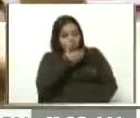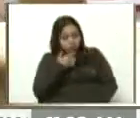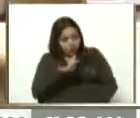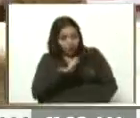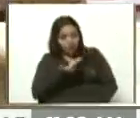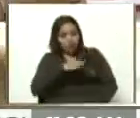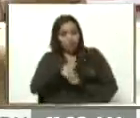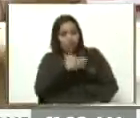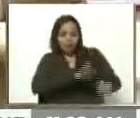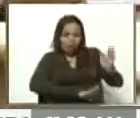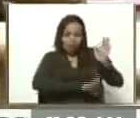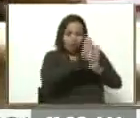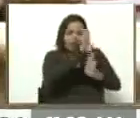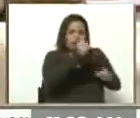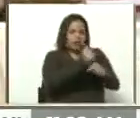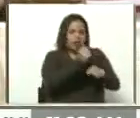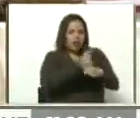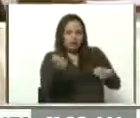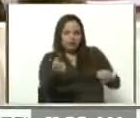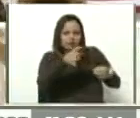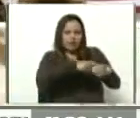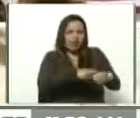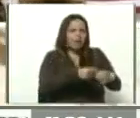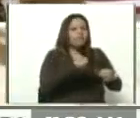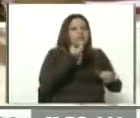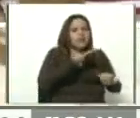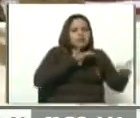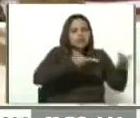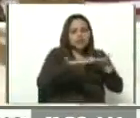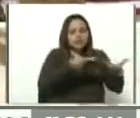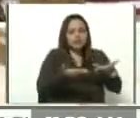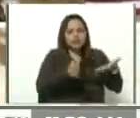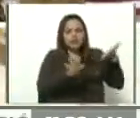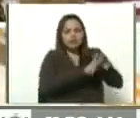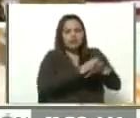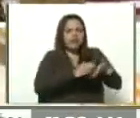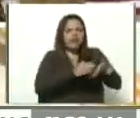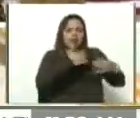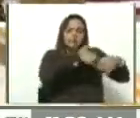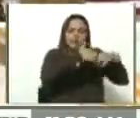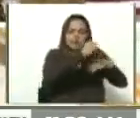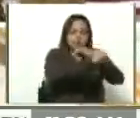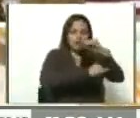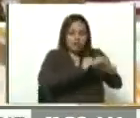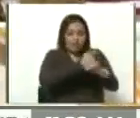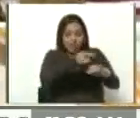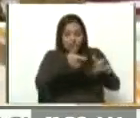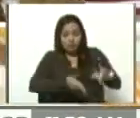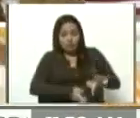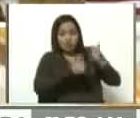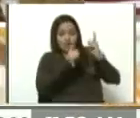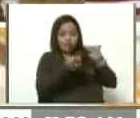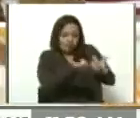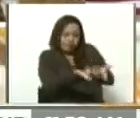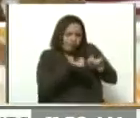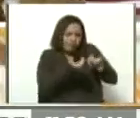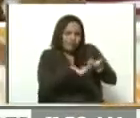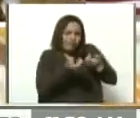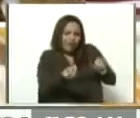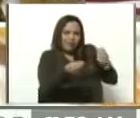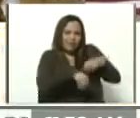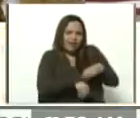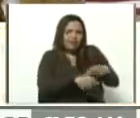cara a incorporar bienes y servicios en el mercado internacional, lo cual nos va a permitir una entrada adicional